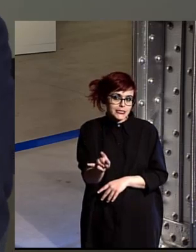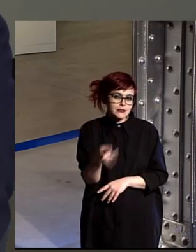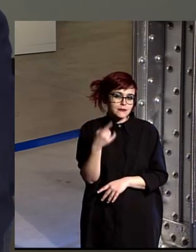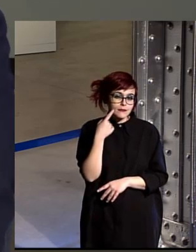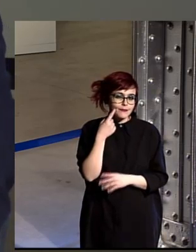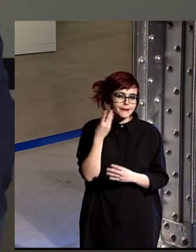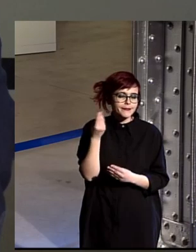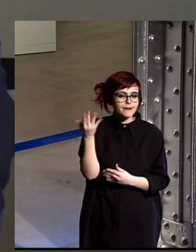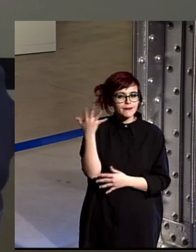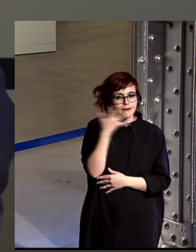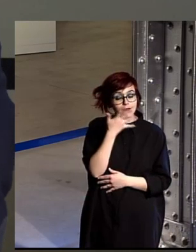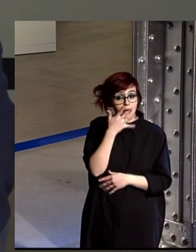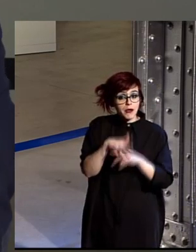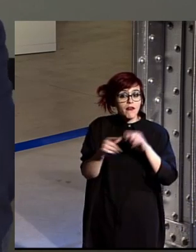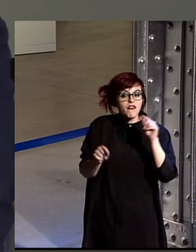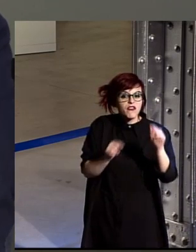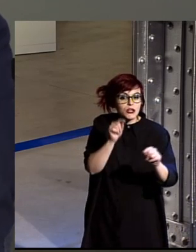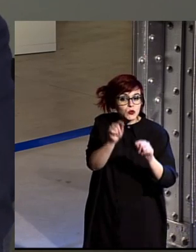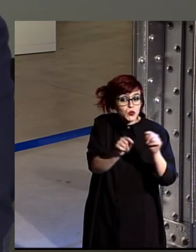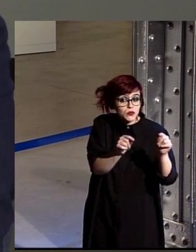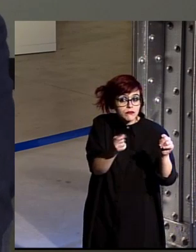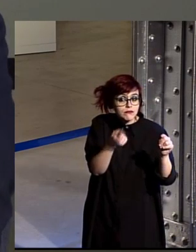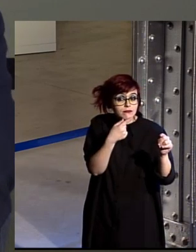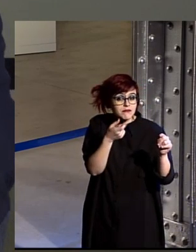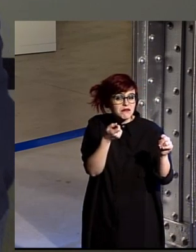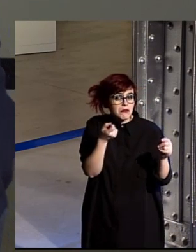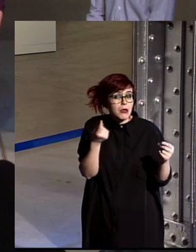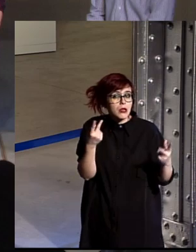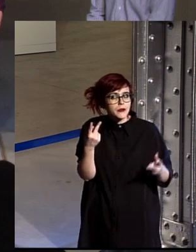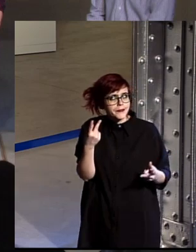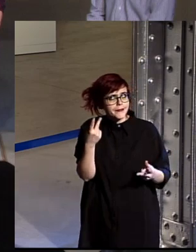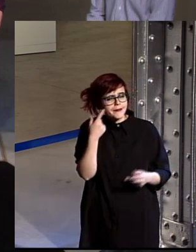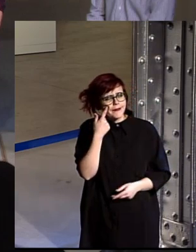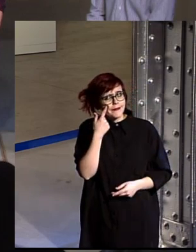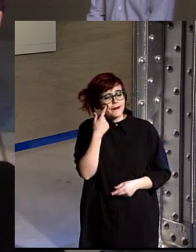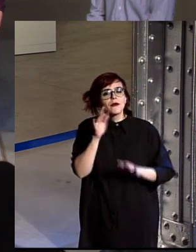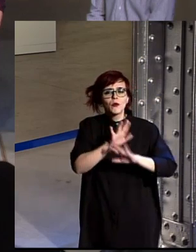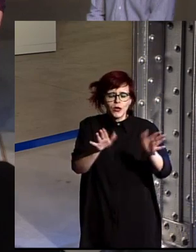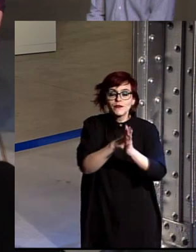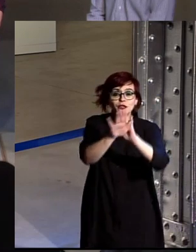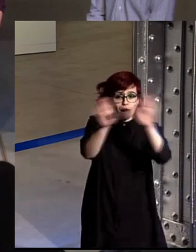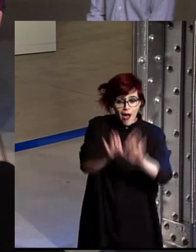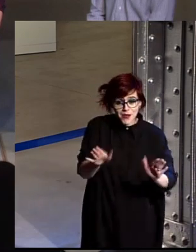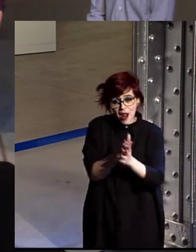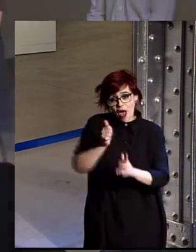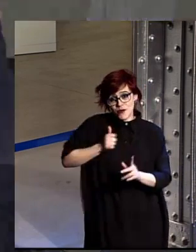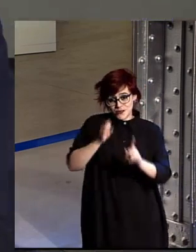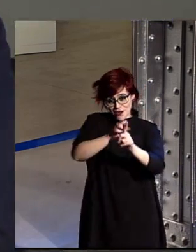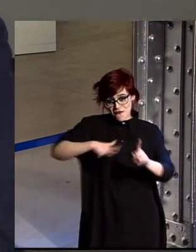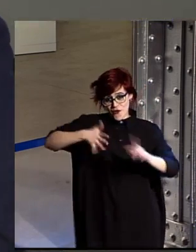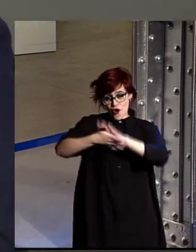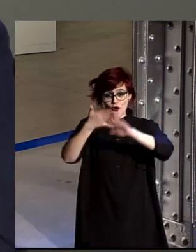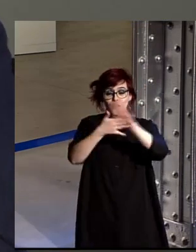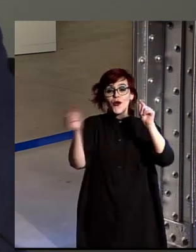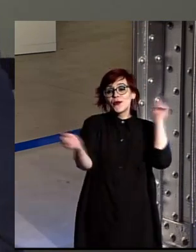que es eso es típico de un virus, ¿no? Bueno, y para terminar, toma, aprovecha este foro y convénceles por qué